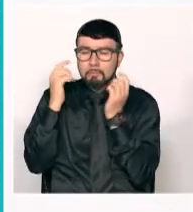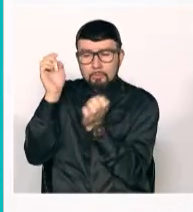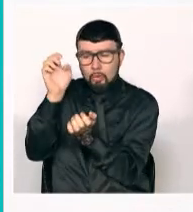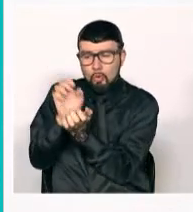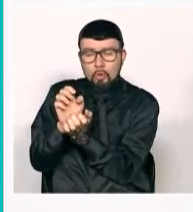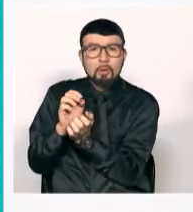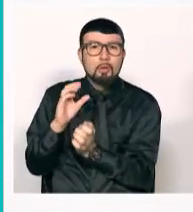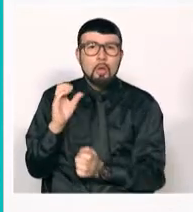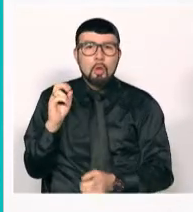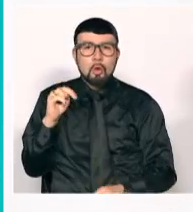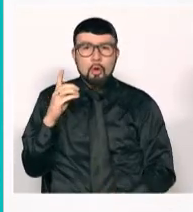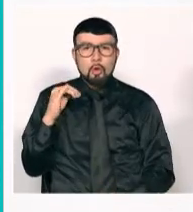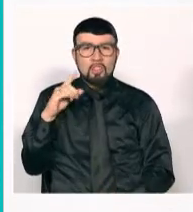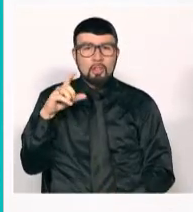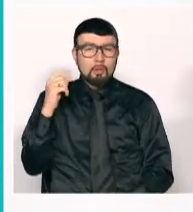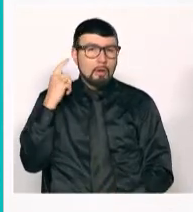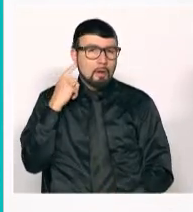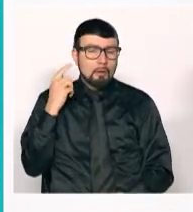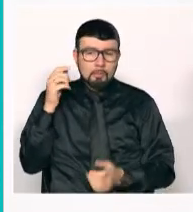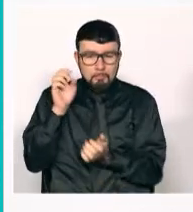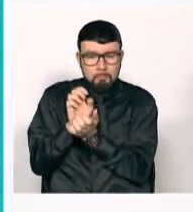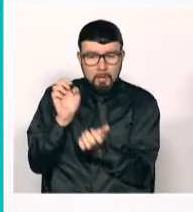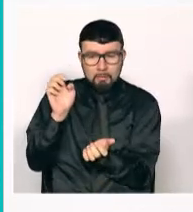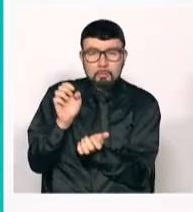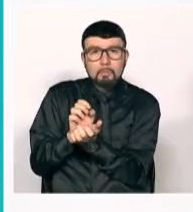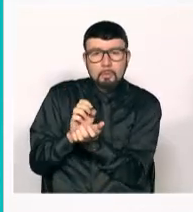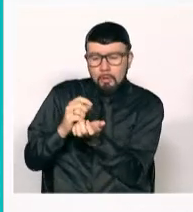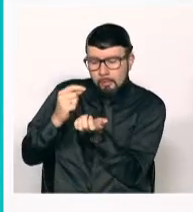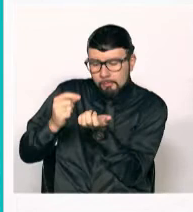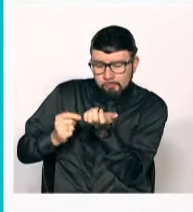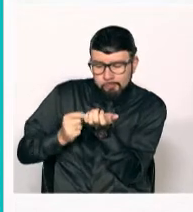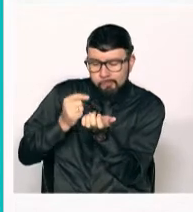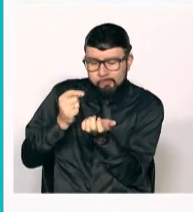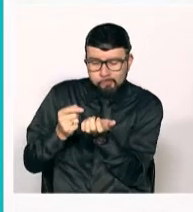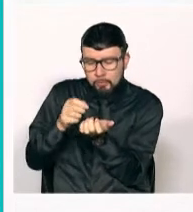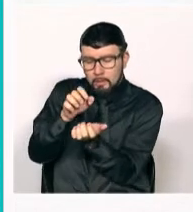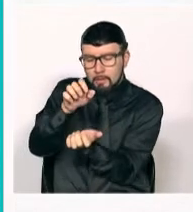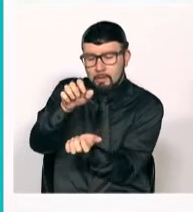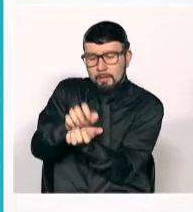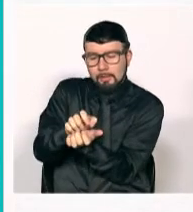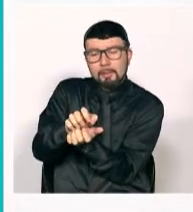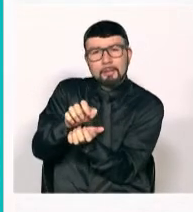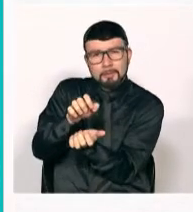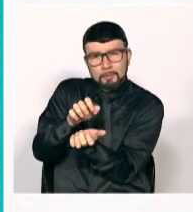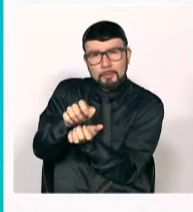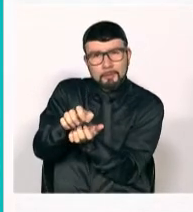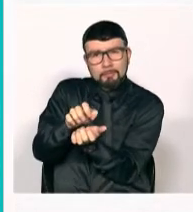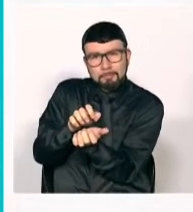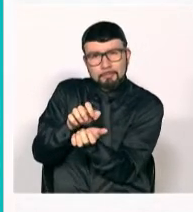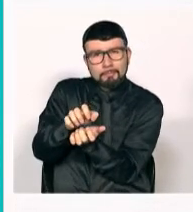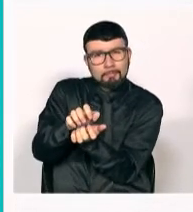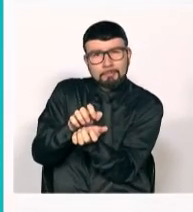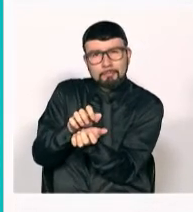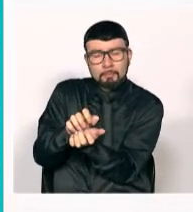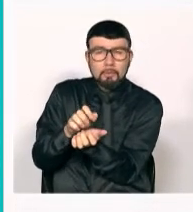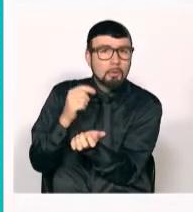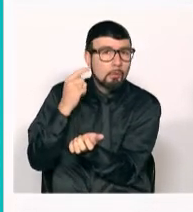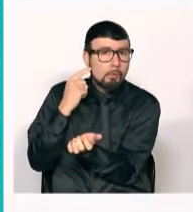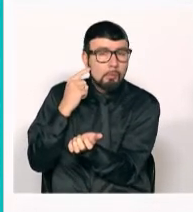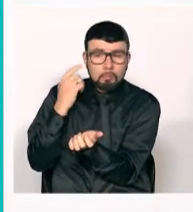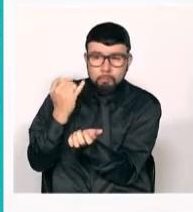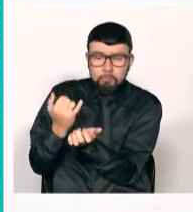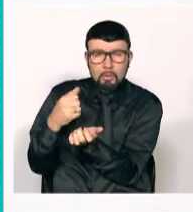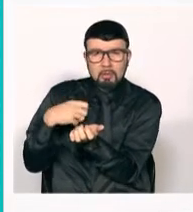mandíbula. Estos están separados por un disco articular. Este disco articular va fijado por